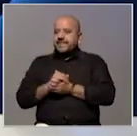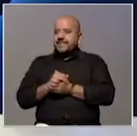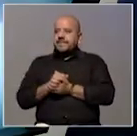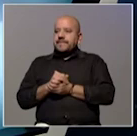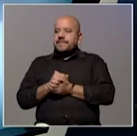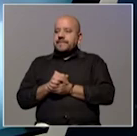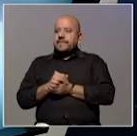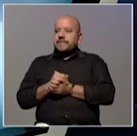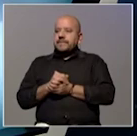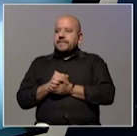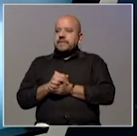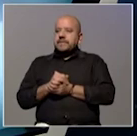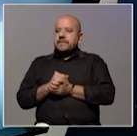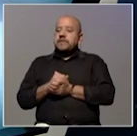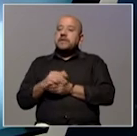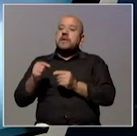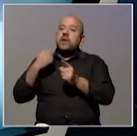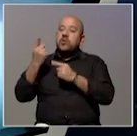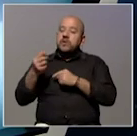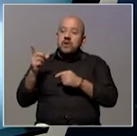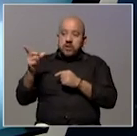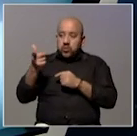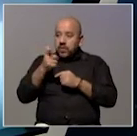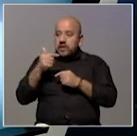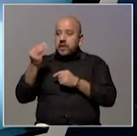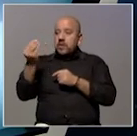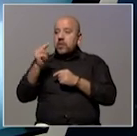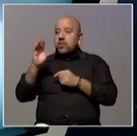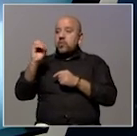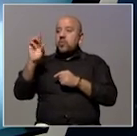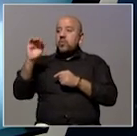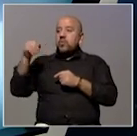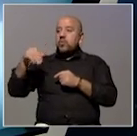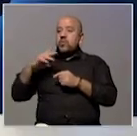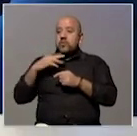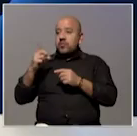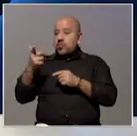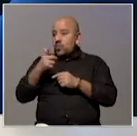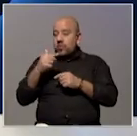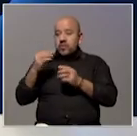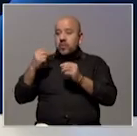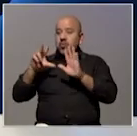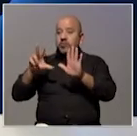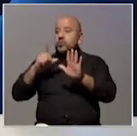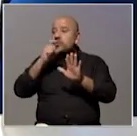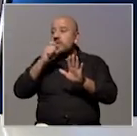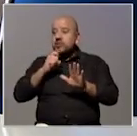y de la otra en la que no hubo quórum que también la cuenta es un 8 de marzo en el que las mujeres tanto